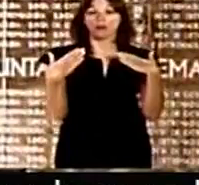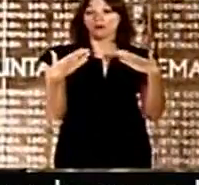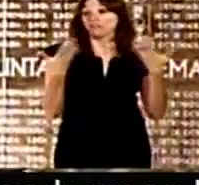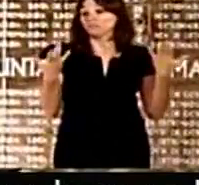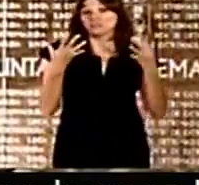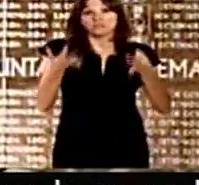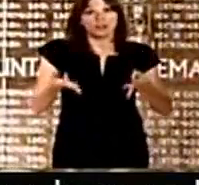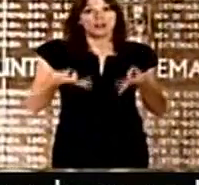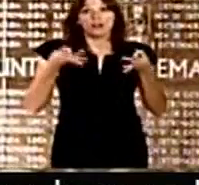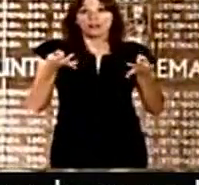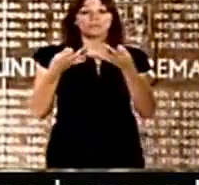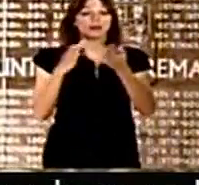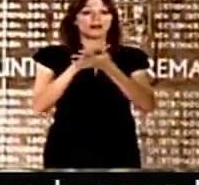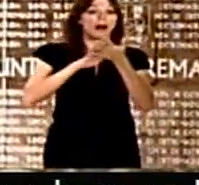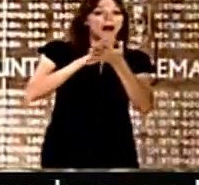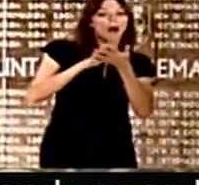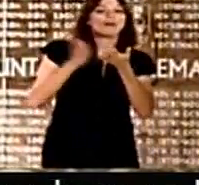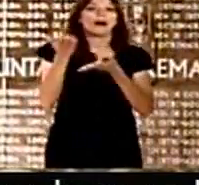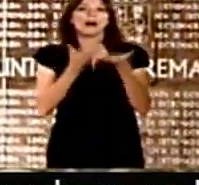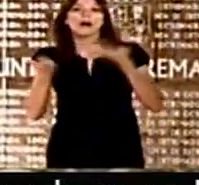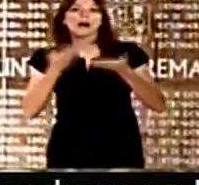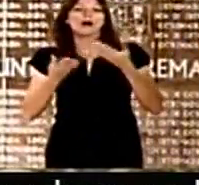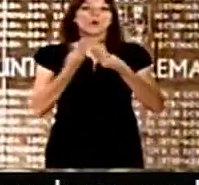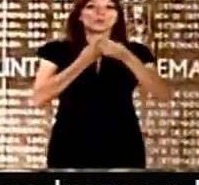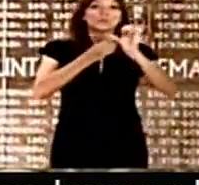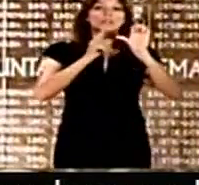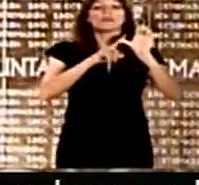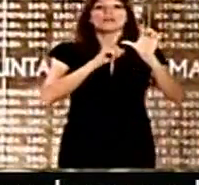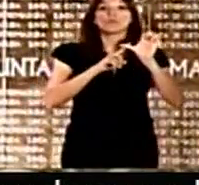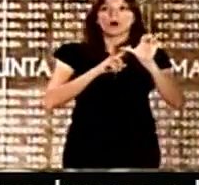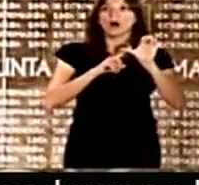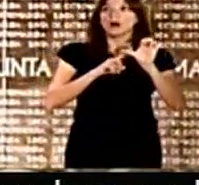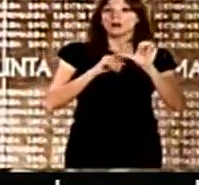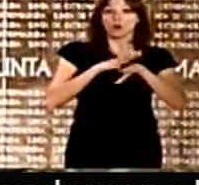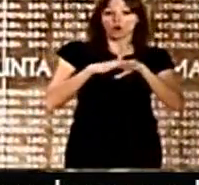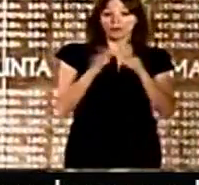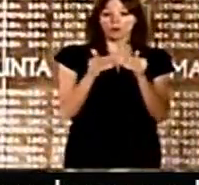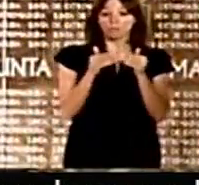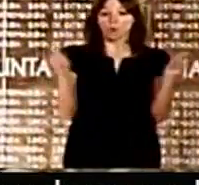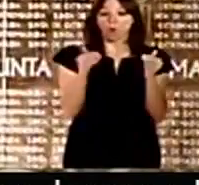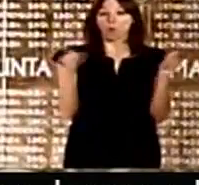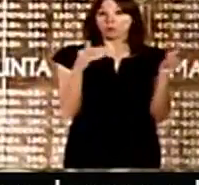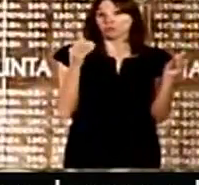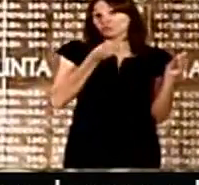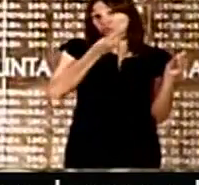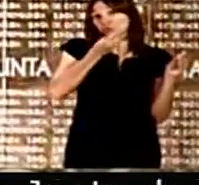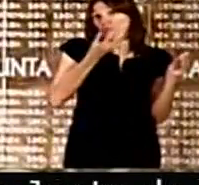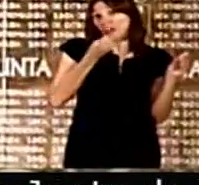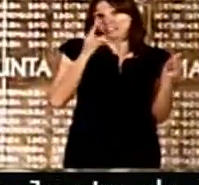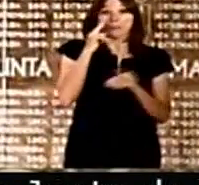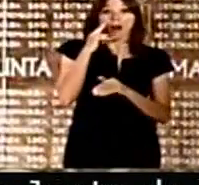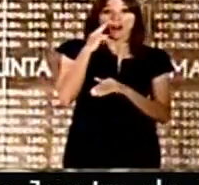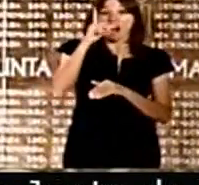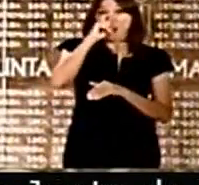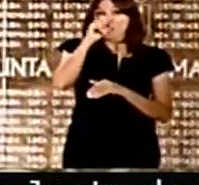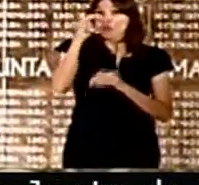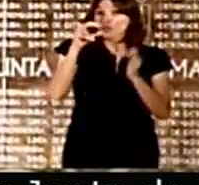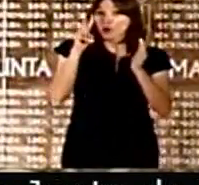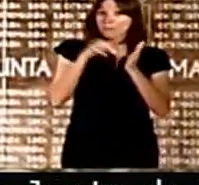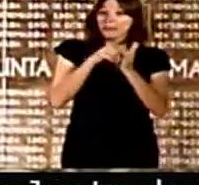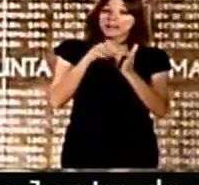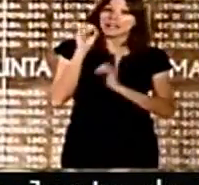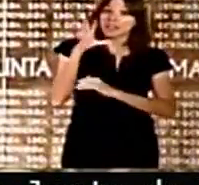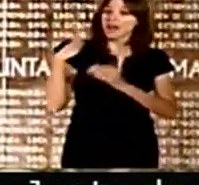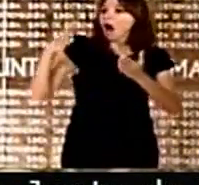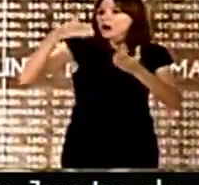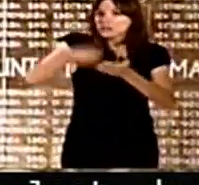la gente y colaborando, y la Junta de Extremadura, desde que llegamos el Gobierno de los socialistas de Fernández Vara en el año 2015, nos pusimos a